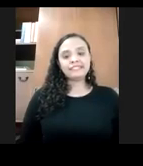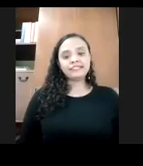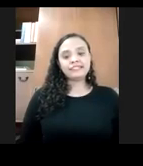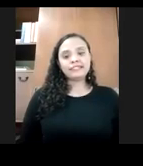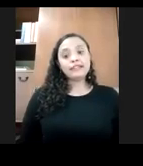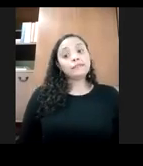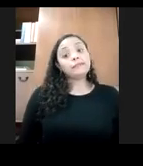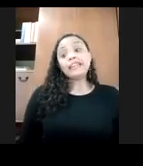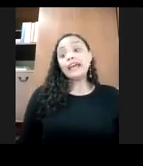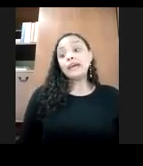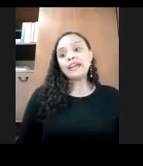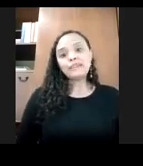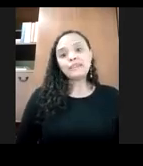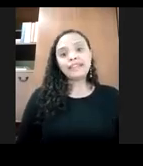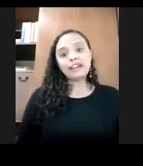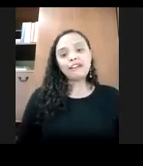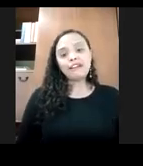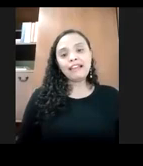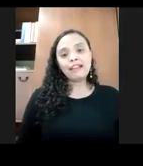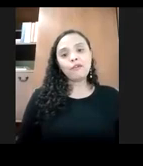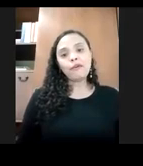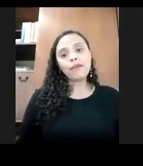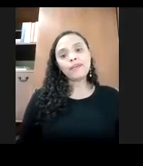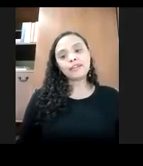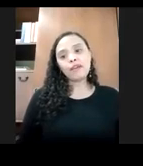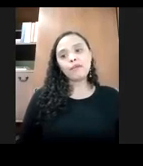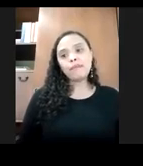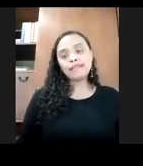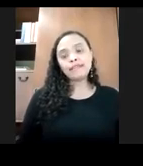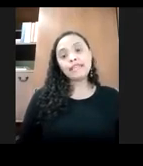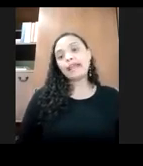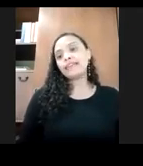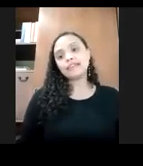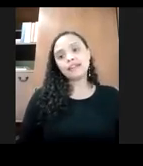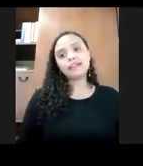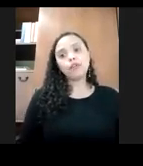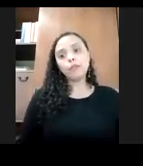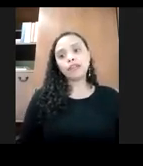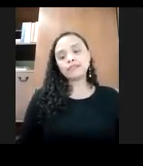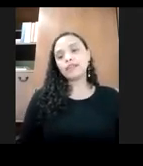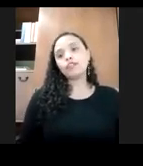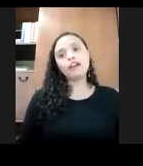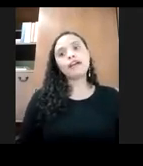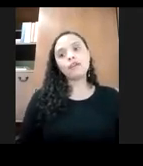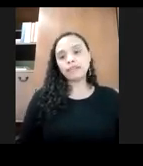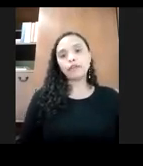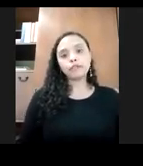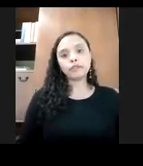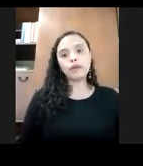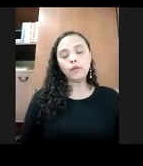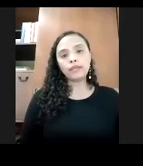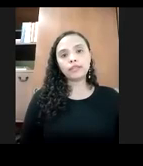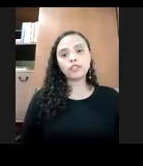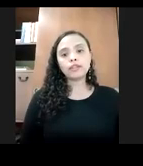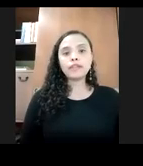despedirnos. Nada más invitarlos el jueves a que nos acompañen y agradecerles a todos porque sé que todos han acompañado nuestro